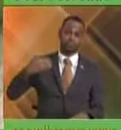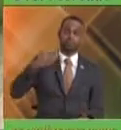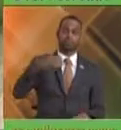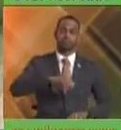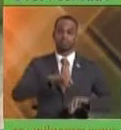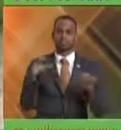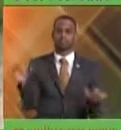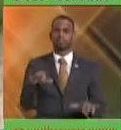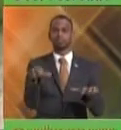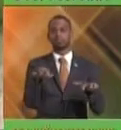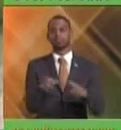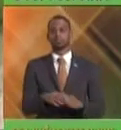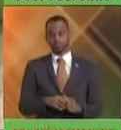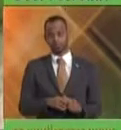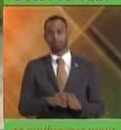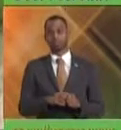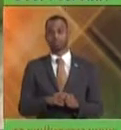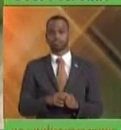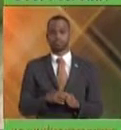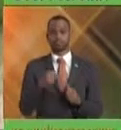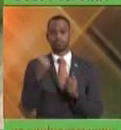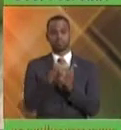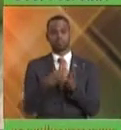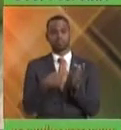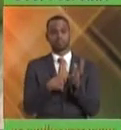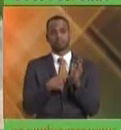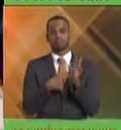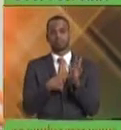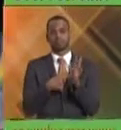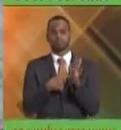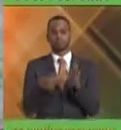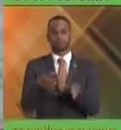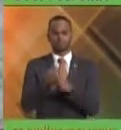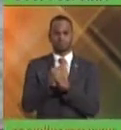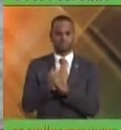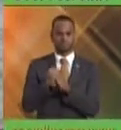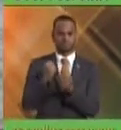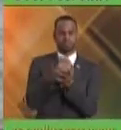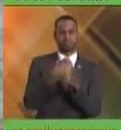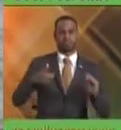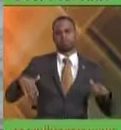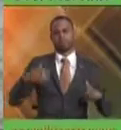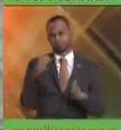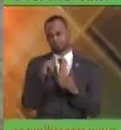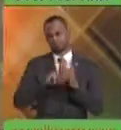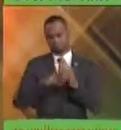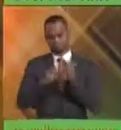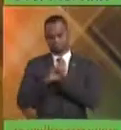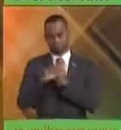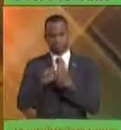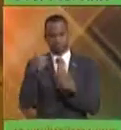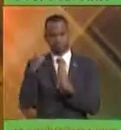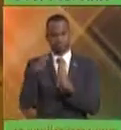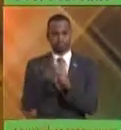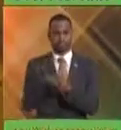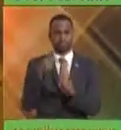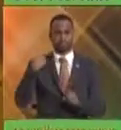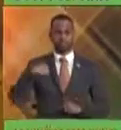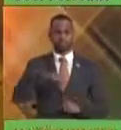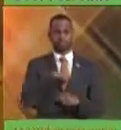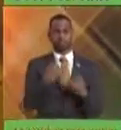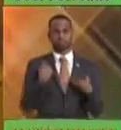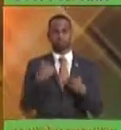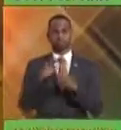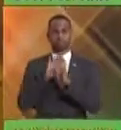desarrollando prácticas inclusivas el sello digamos nadie lo ha obtenido todavía porque apenas acabamos de iniciar el lanzamiento pero nosotros tenemos